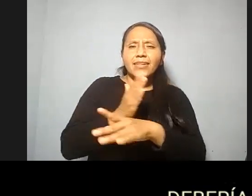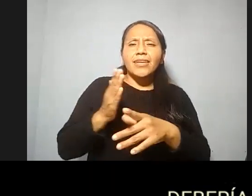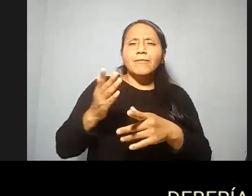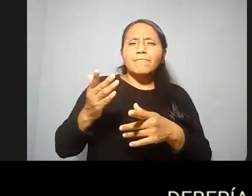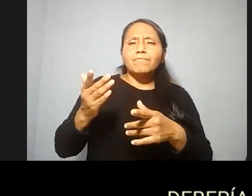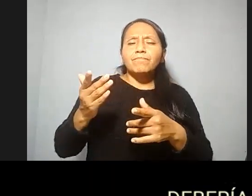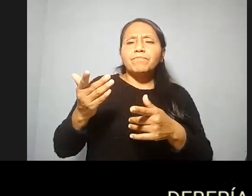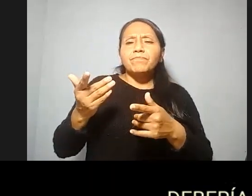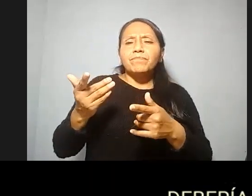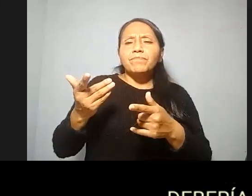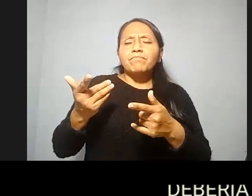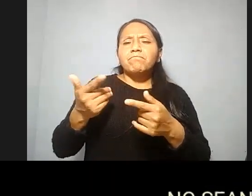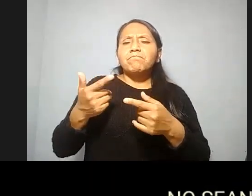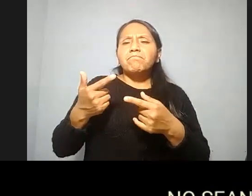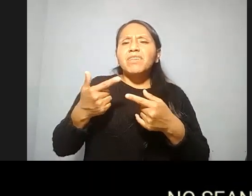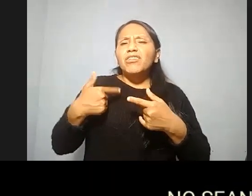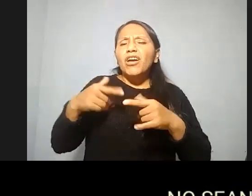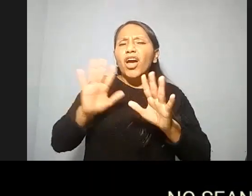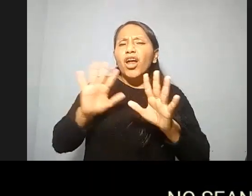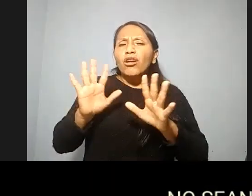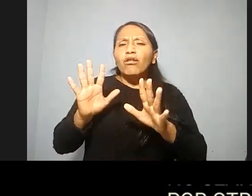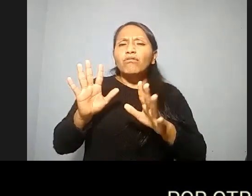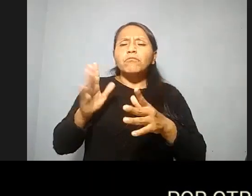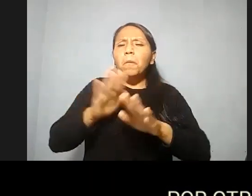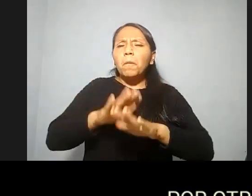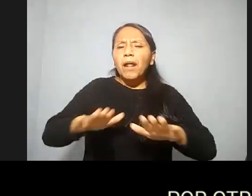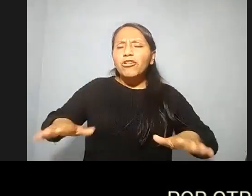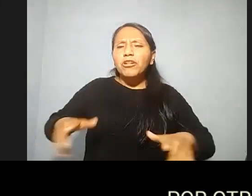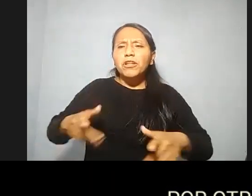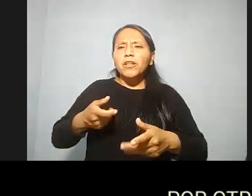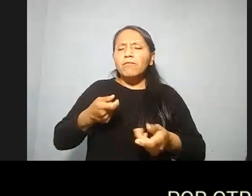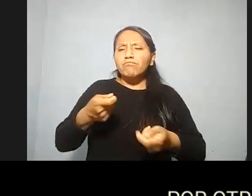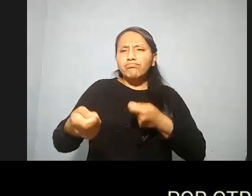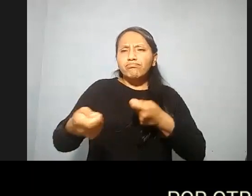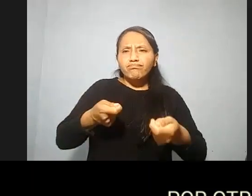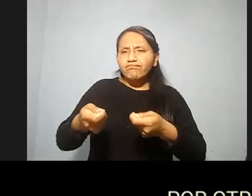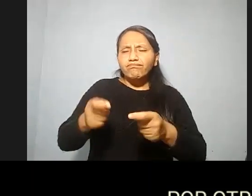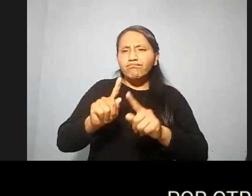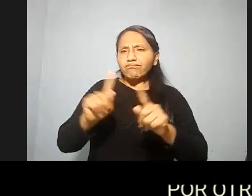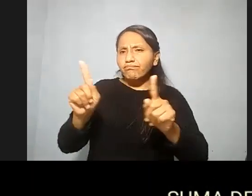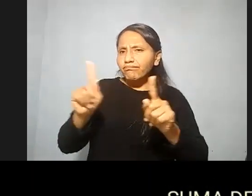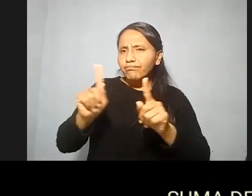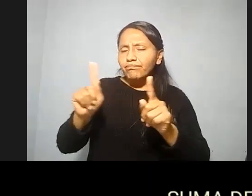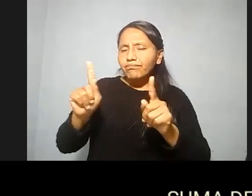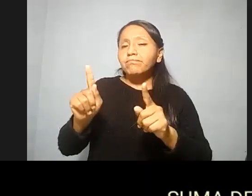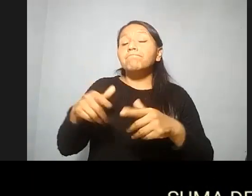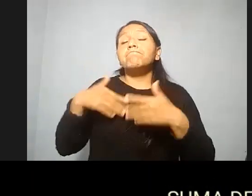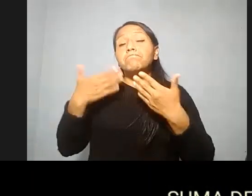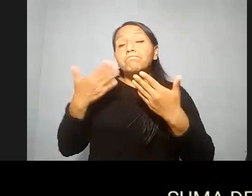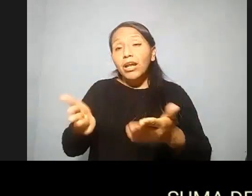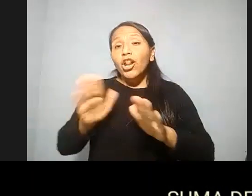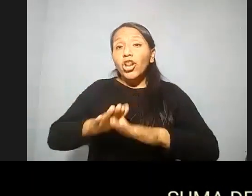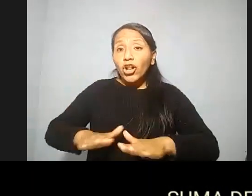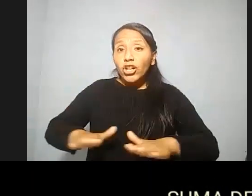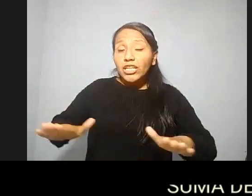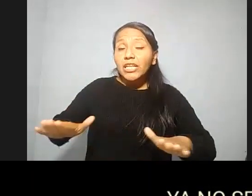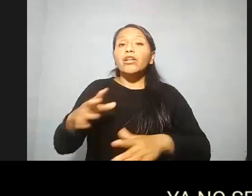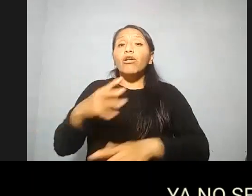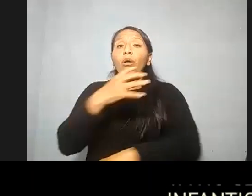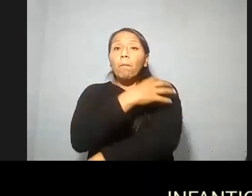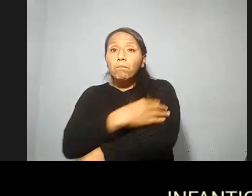ya no se practicaba el infanticidio. Sin embargo, Los niños sin recursos